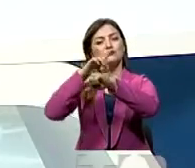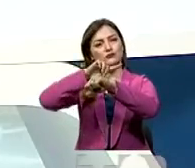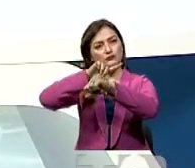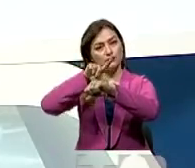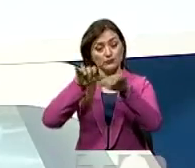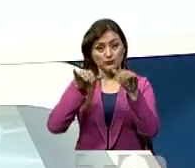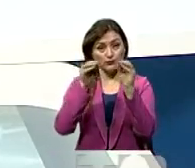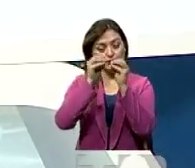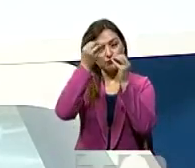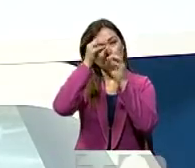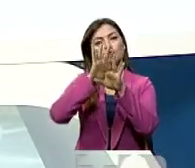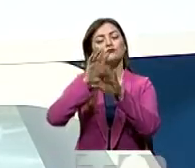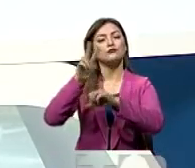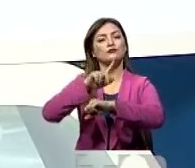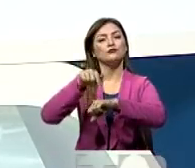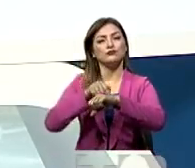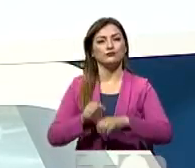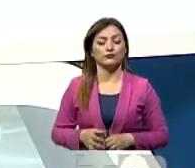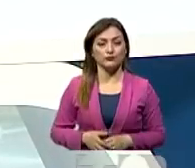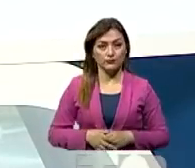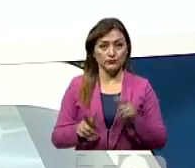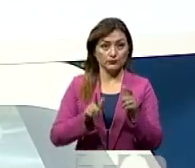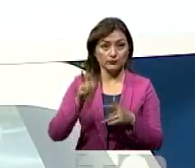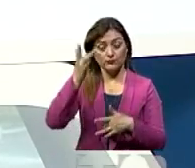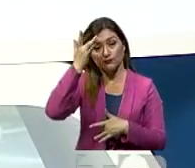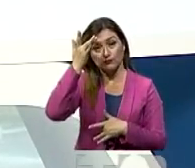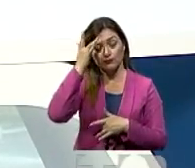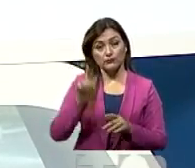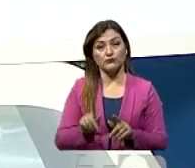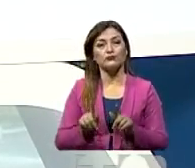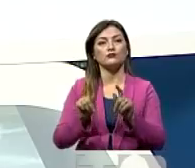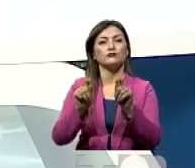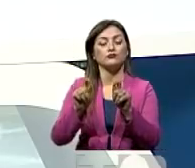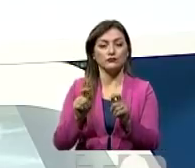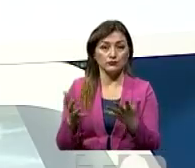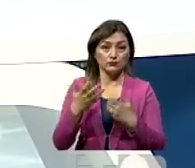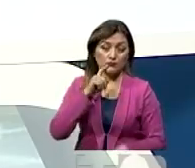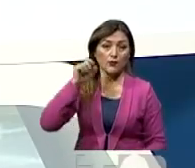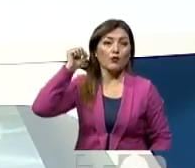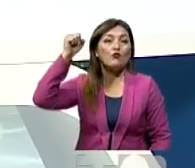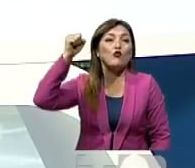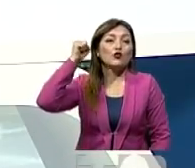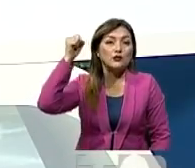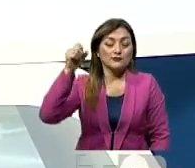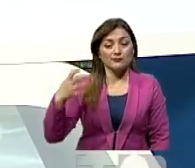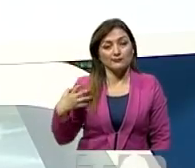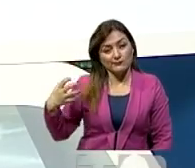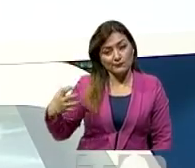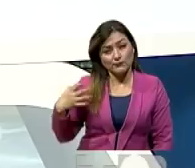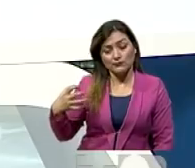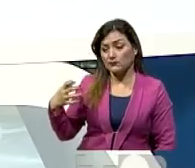6:14, seguimos informando en 24 horas. Pacientes oncológicos no descartan realizar protestas para exigir que el IES y el